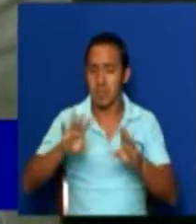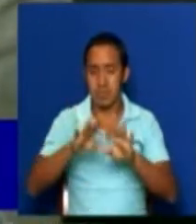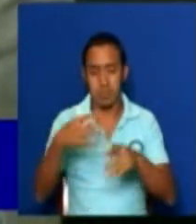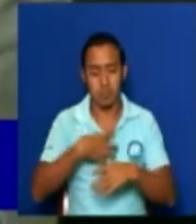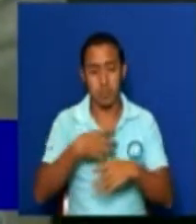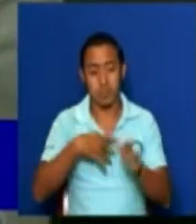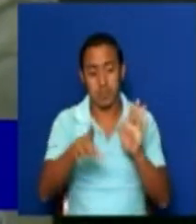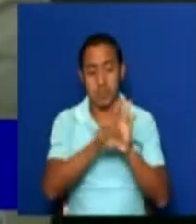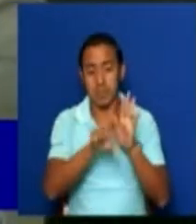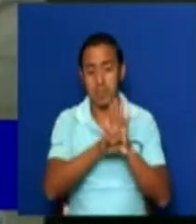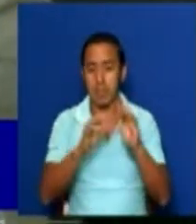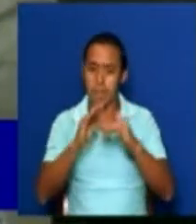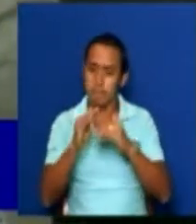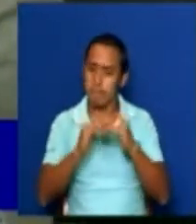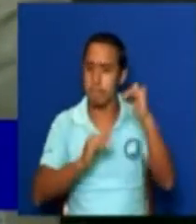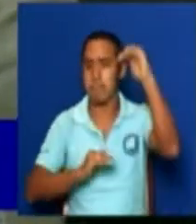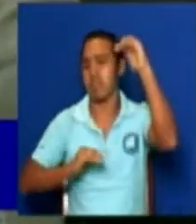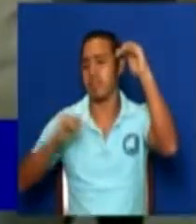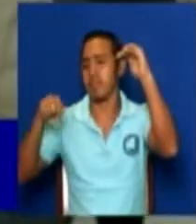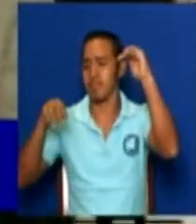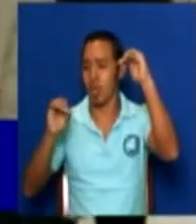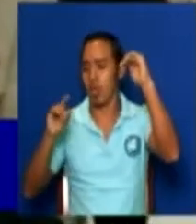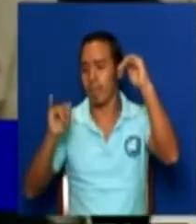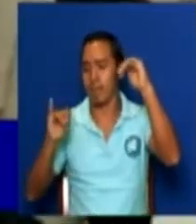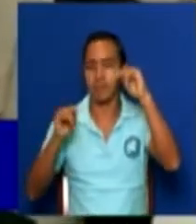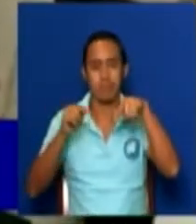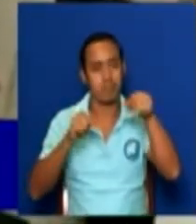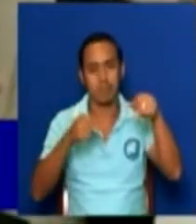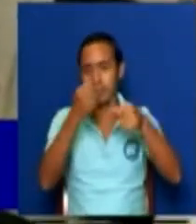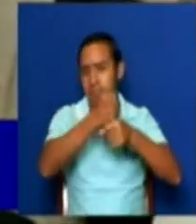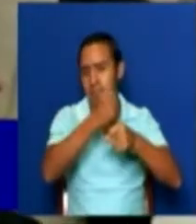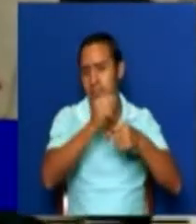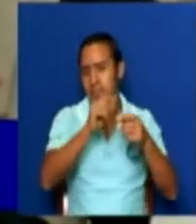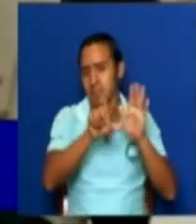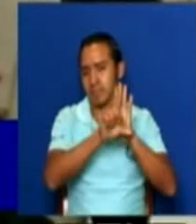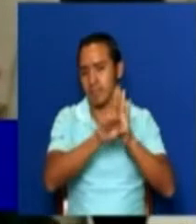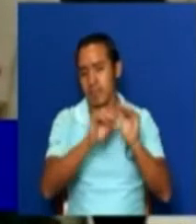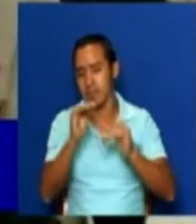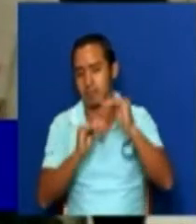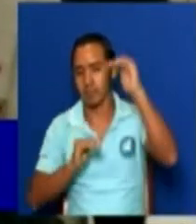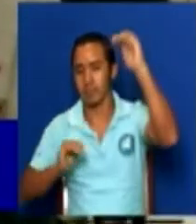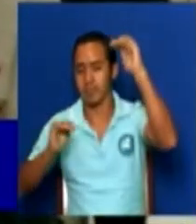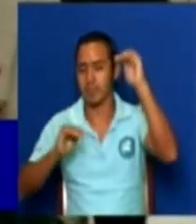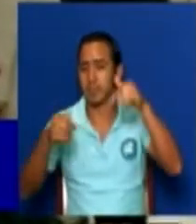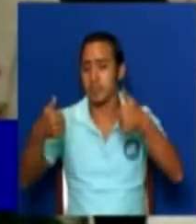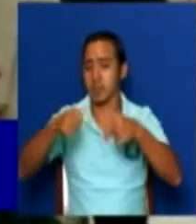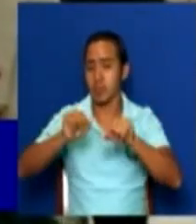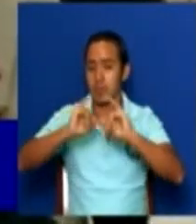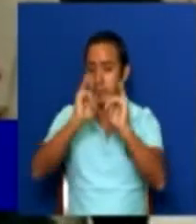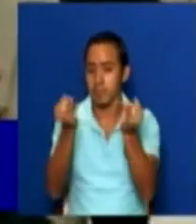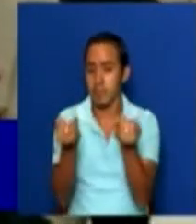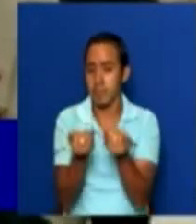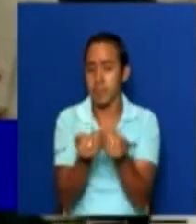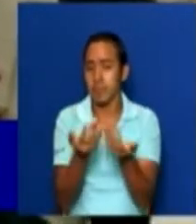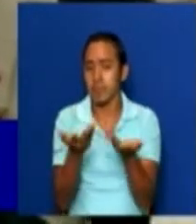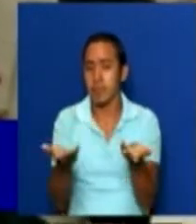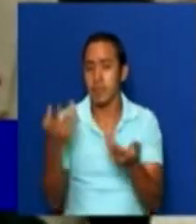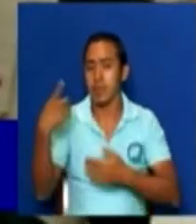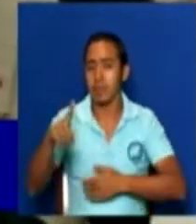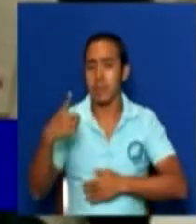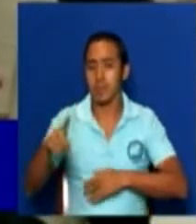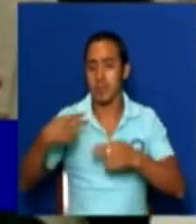legislación superan los derechos que están reconocidos en ese Tratado Internacional de